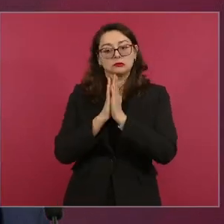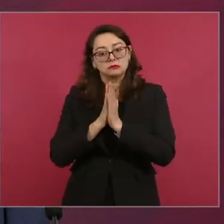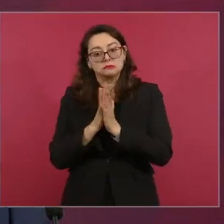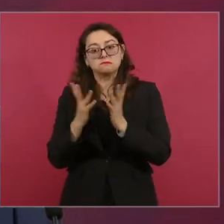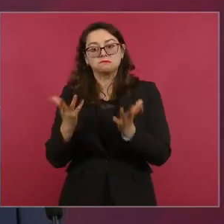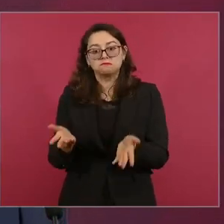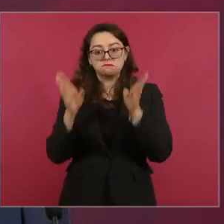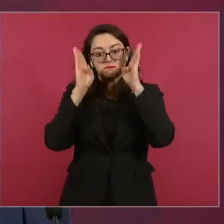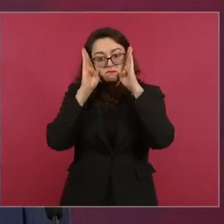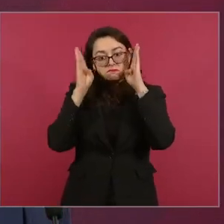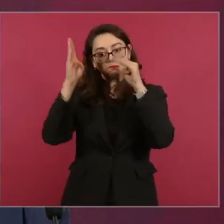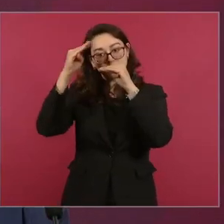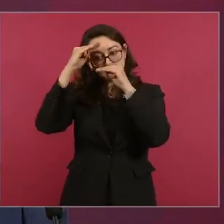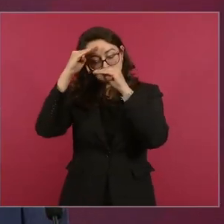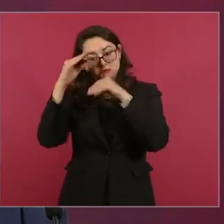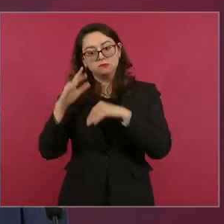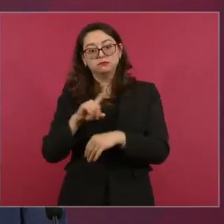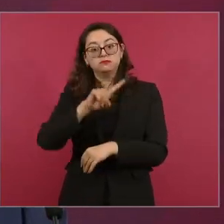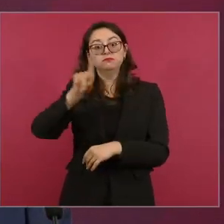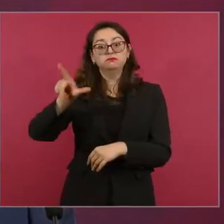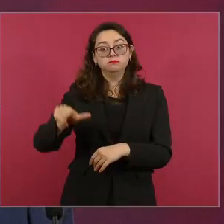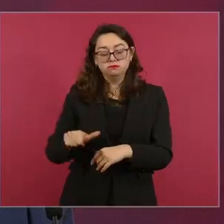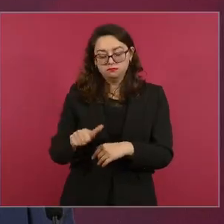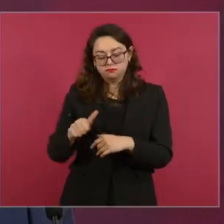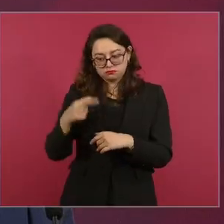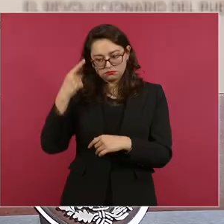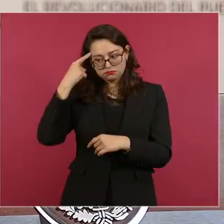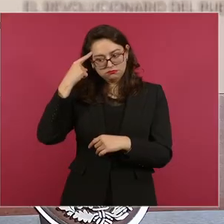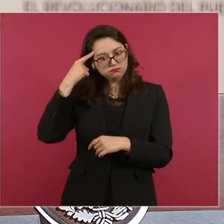y se volvió un obispo